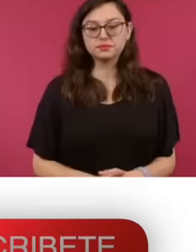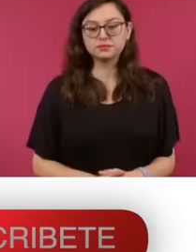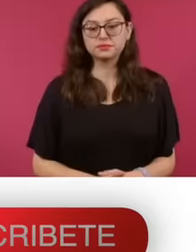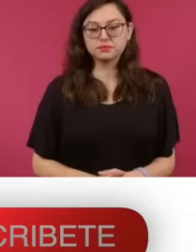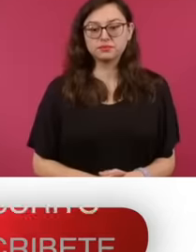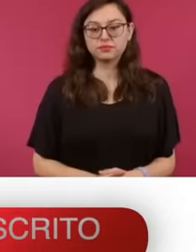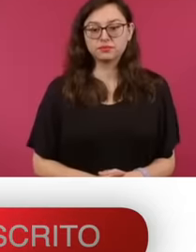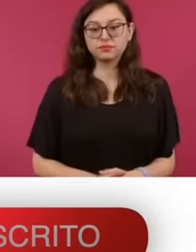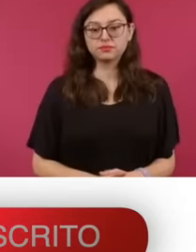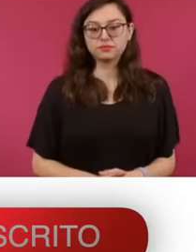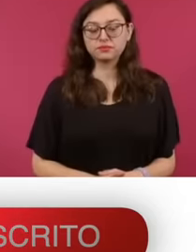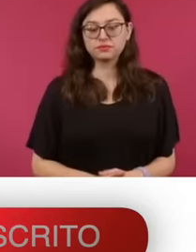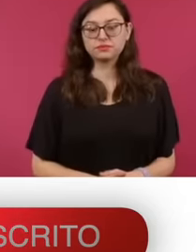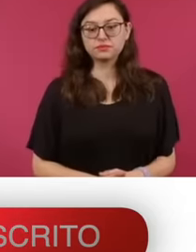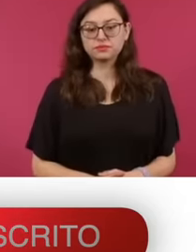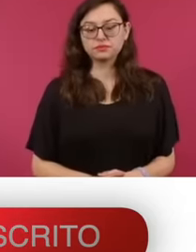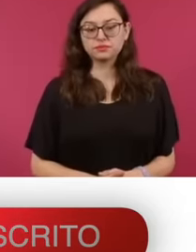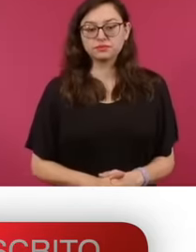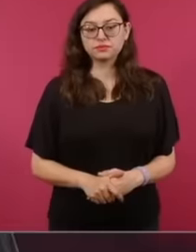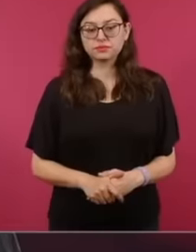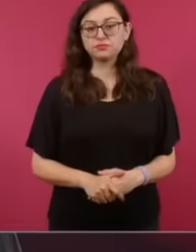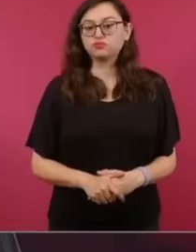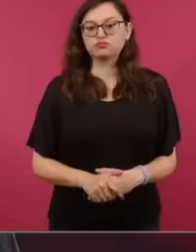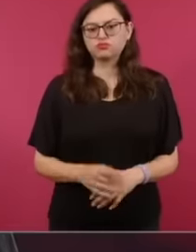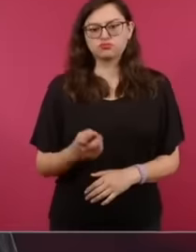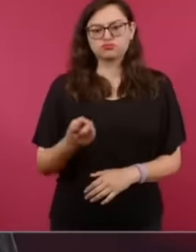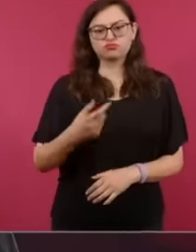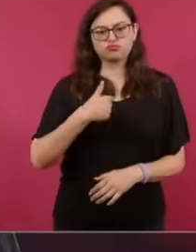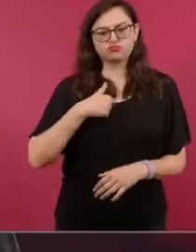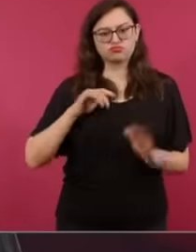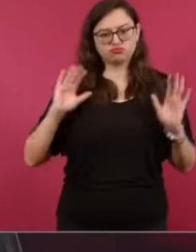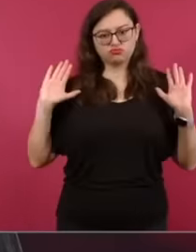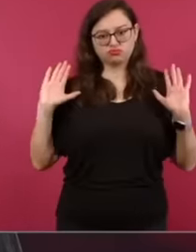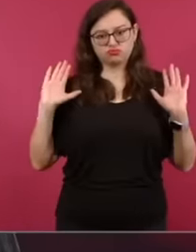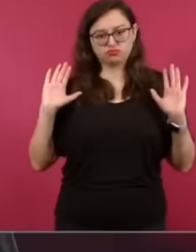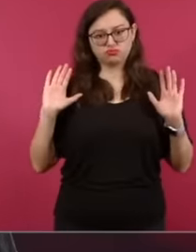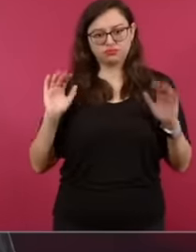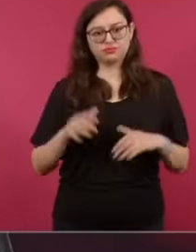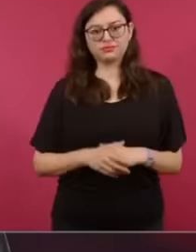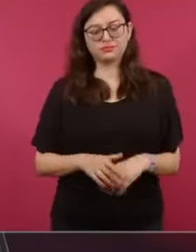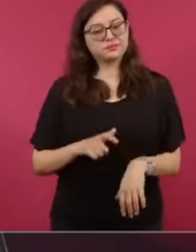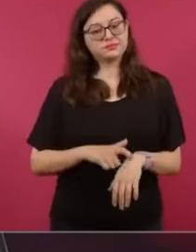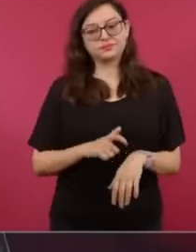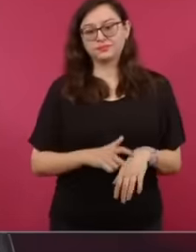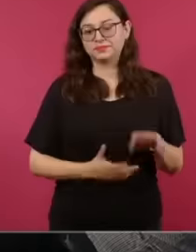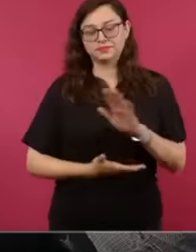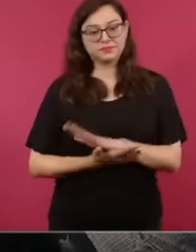Eso sí, pero yo no me meto en eso. Bueno, ya, vámonos ya.